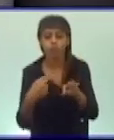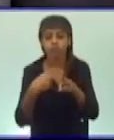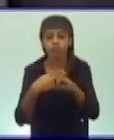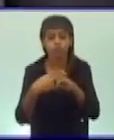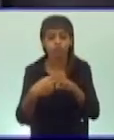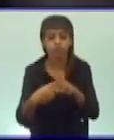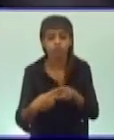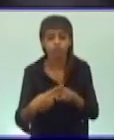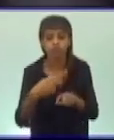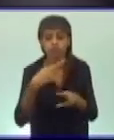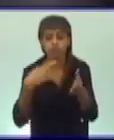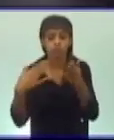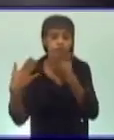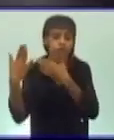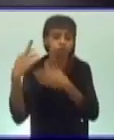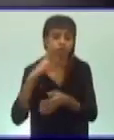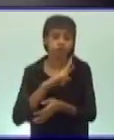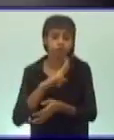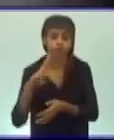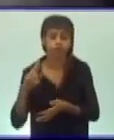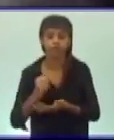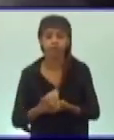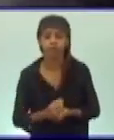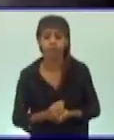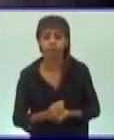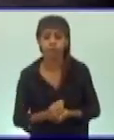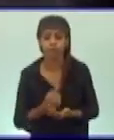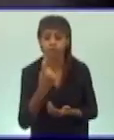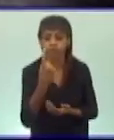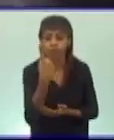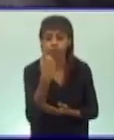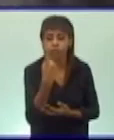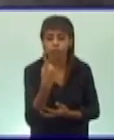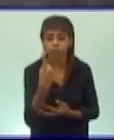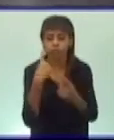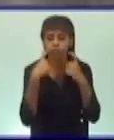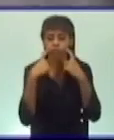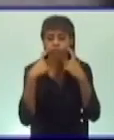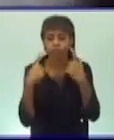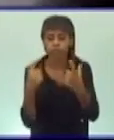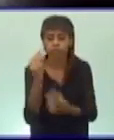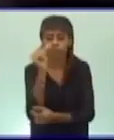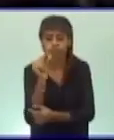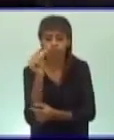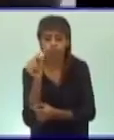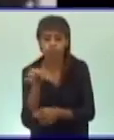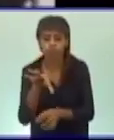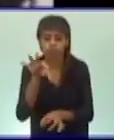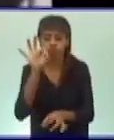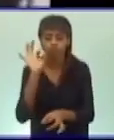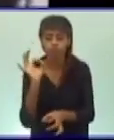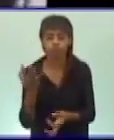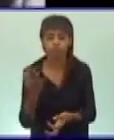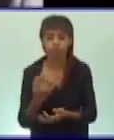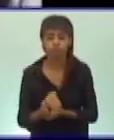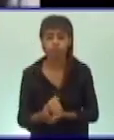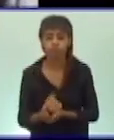nuestra revolución. Pero faltaba una figura trascendental entre los elegidos.